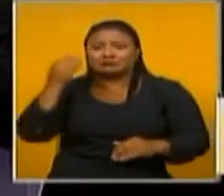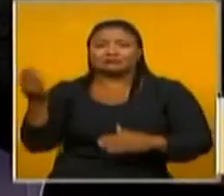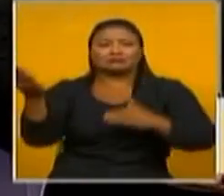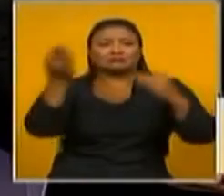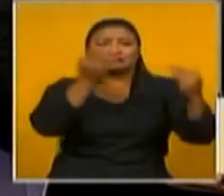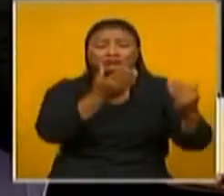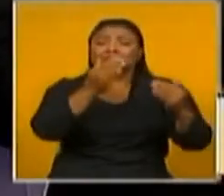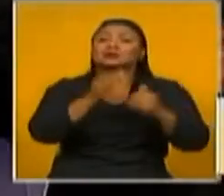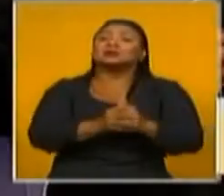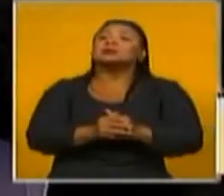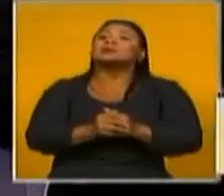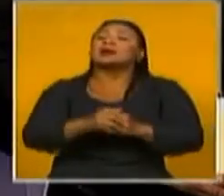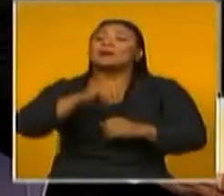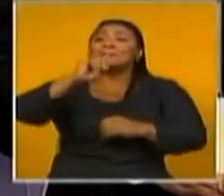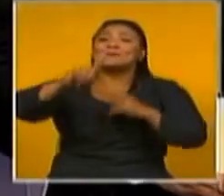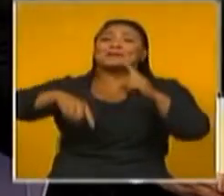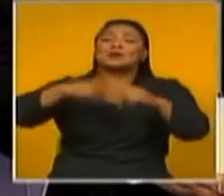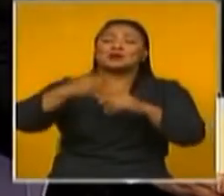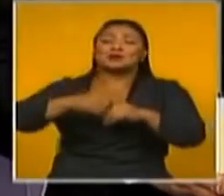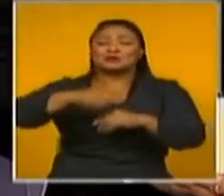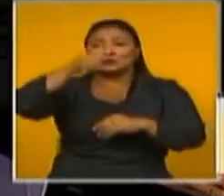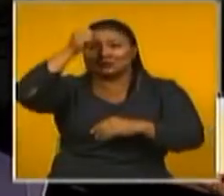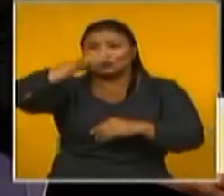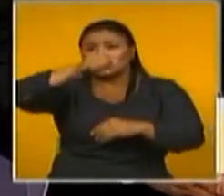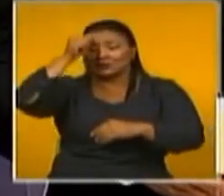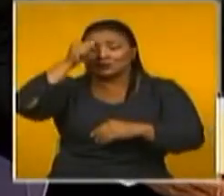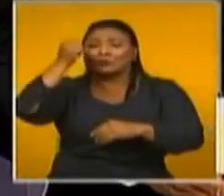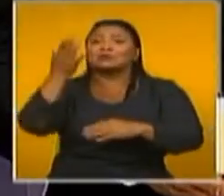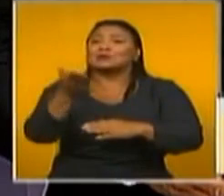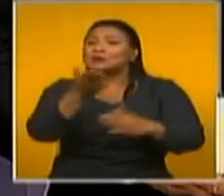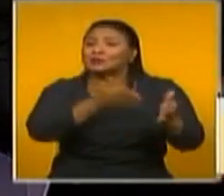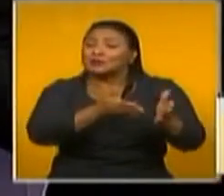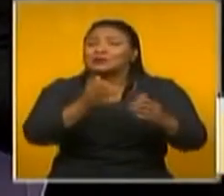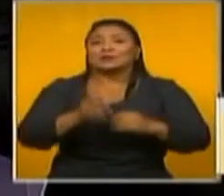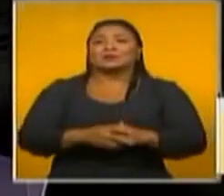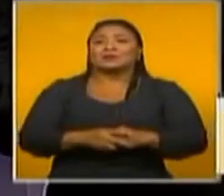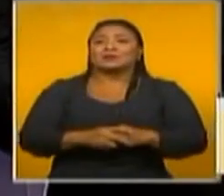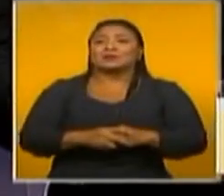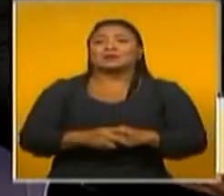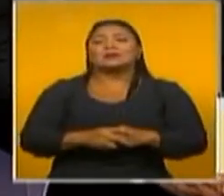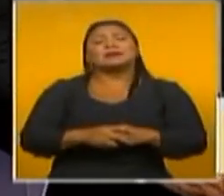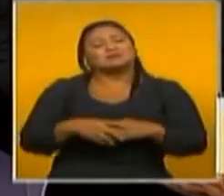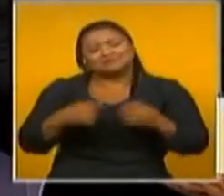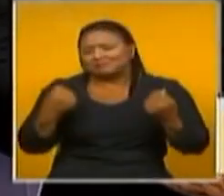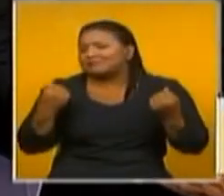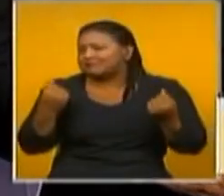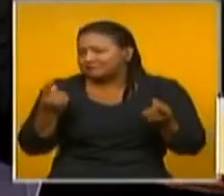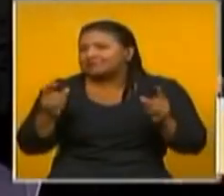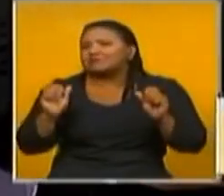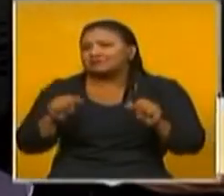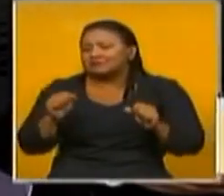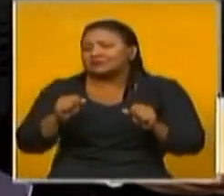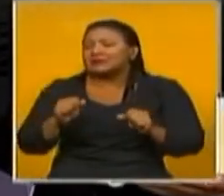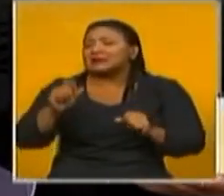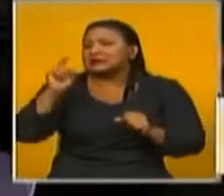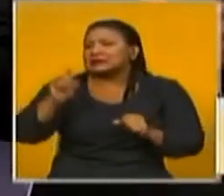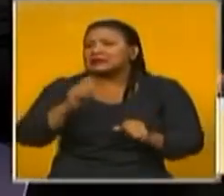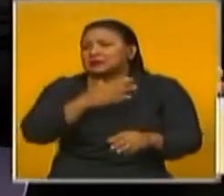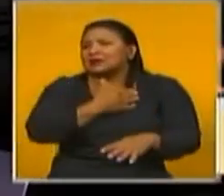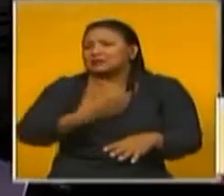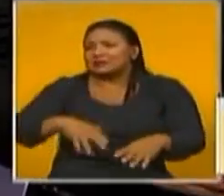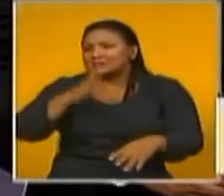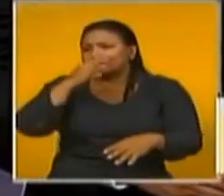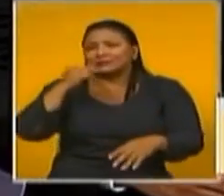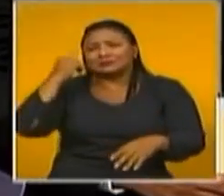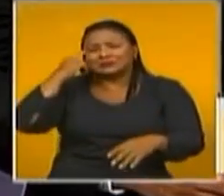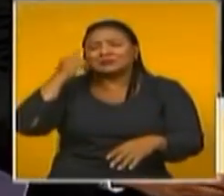en vivo el próximo día domingo en el programa Uno Consulta. Es comprensible. El expresidente agredió